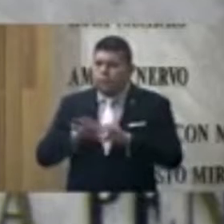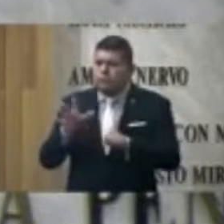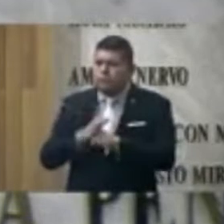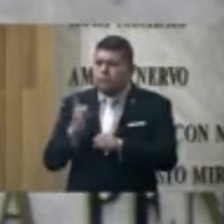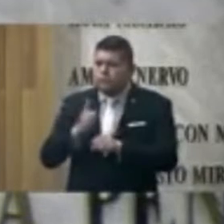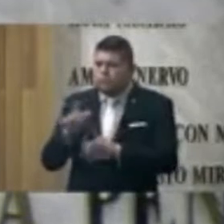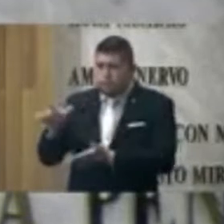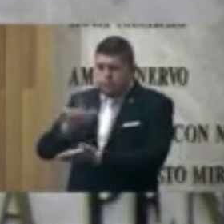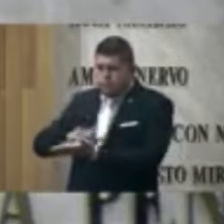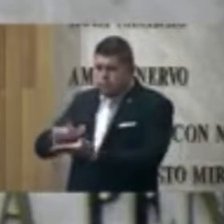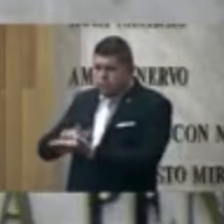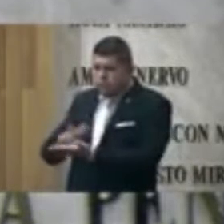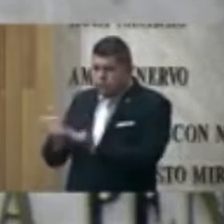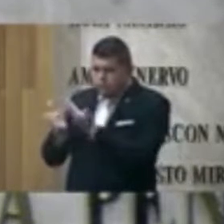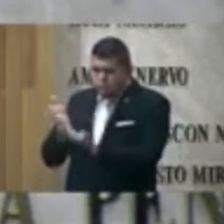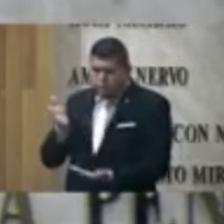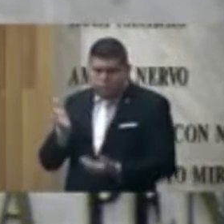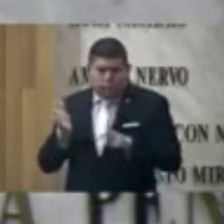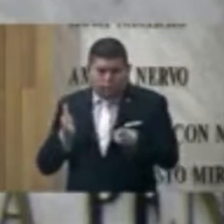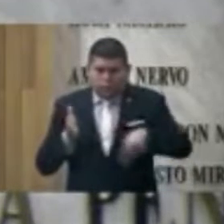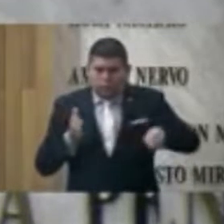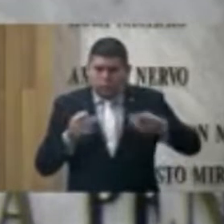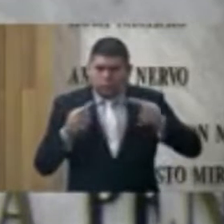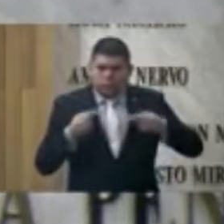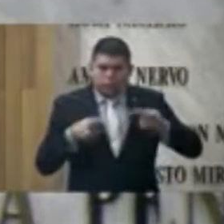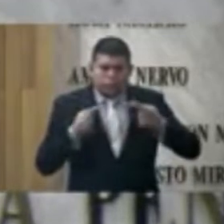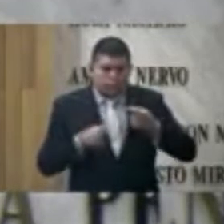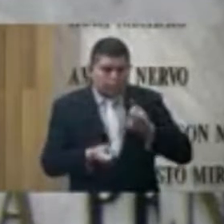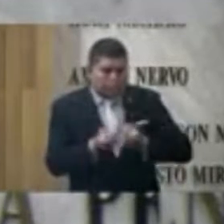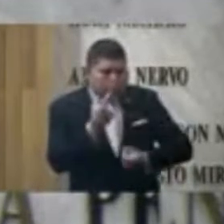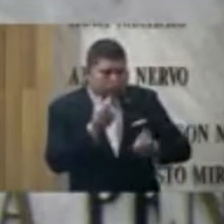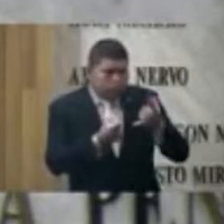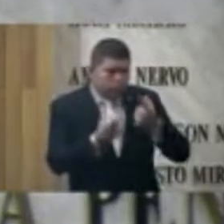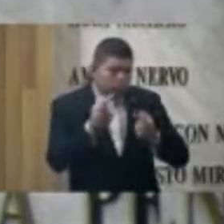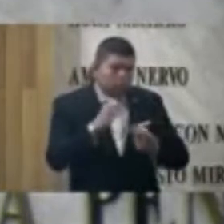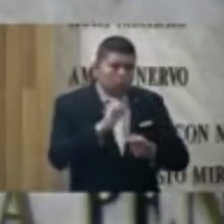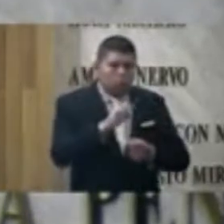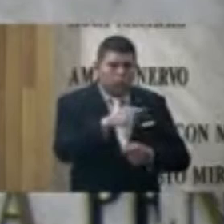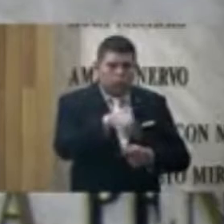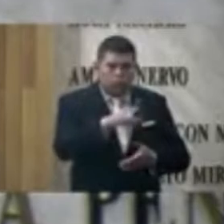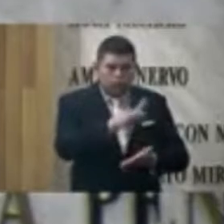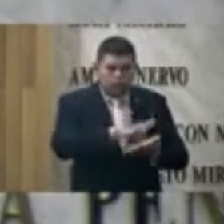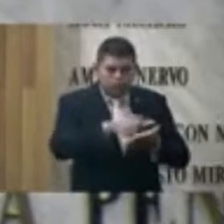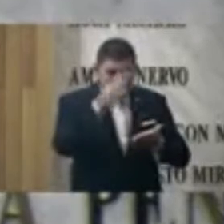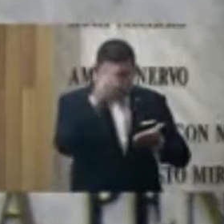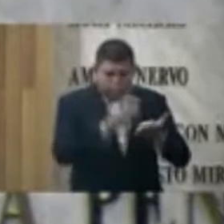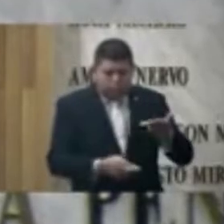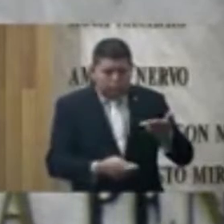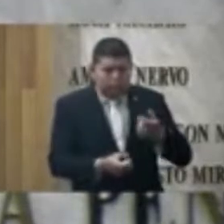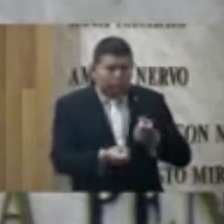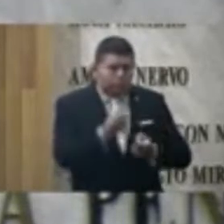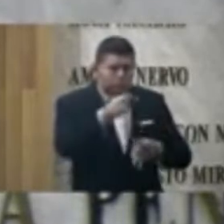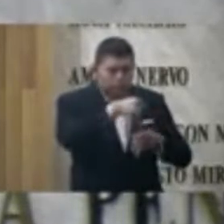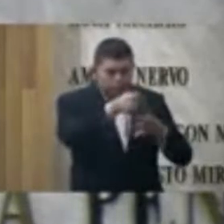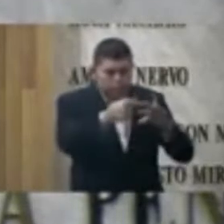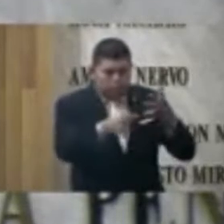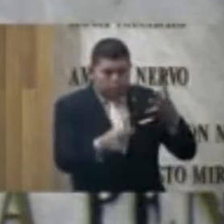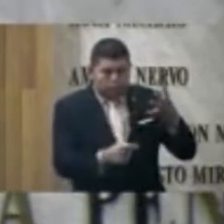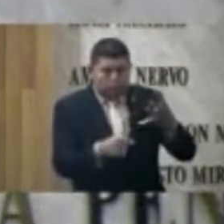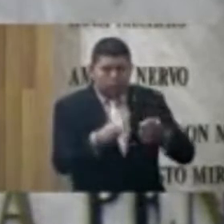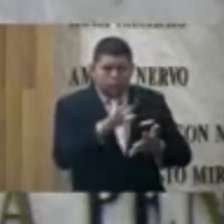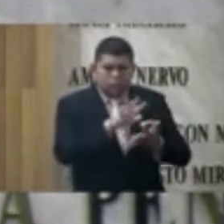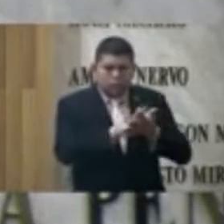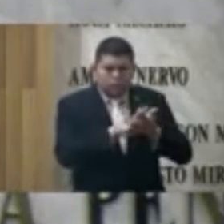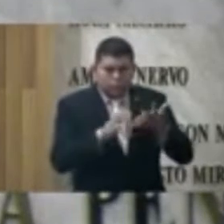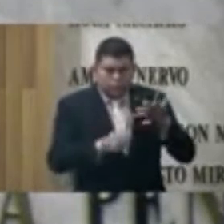de ella se ordena el perdón y olvido oficial de una o varias categorías delictivas, aboliendo los procesos